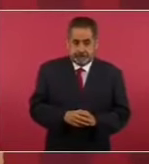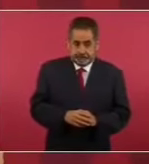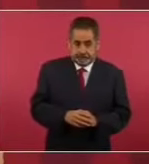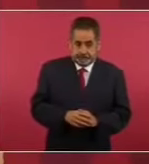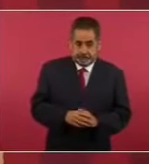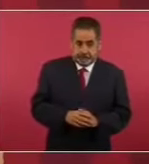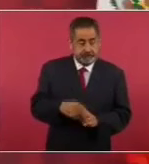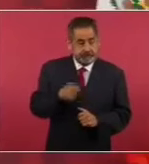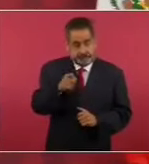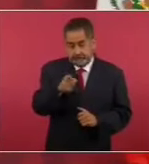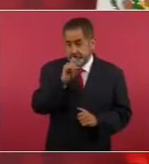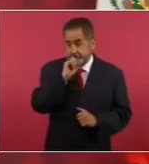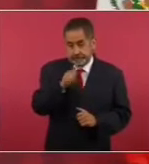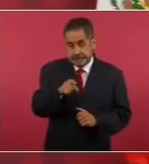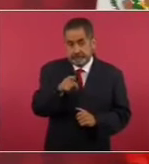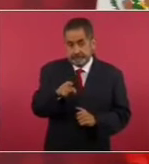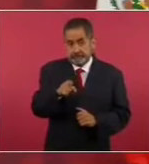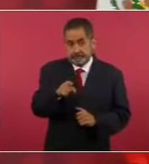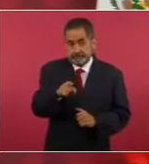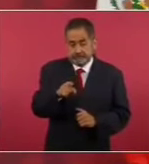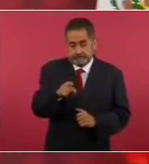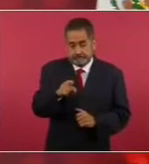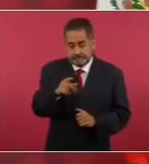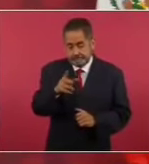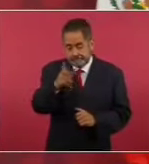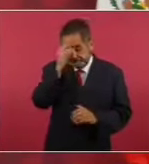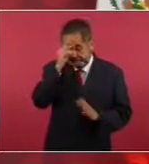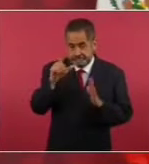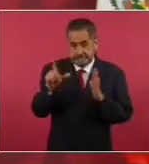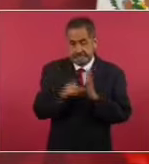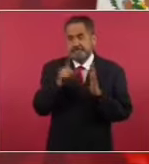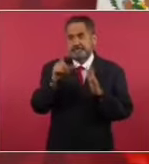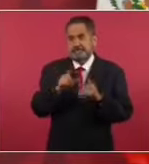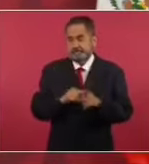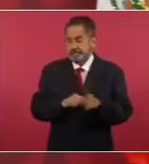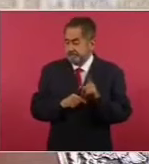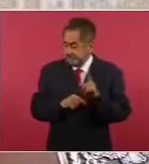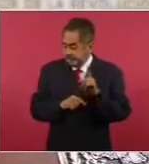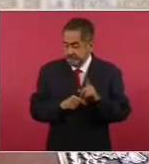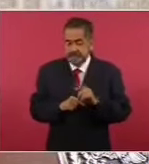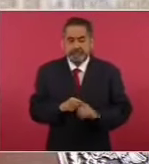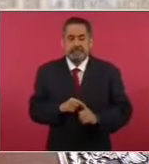Eso también es una lección.